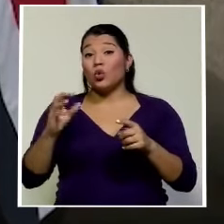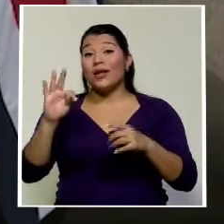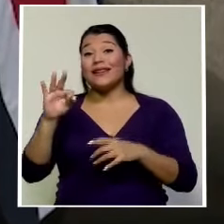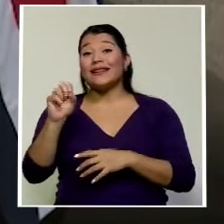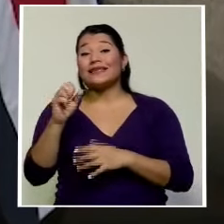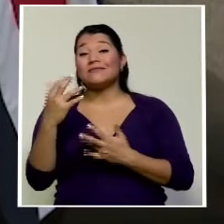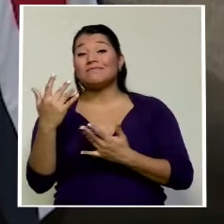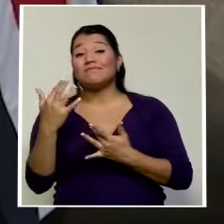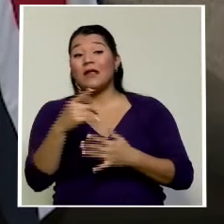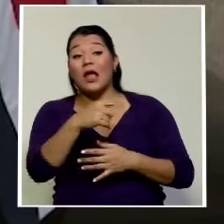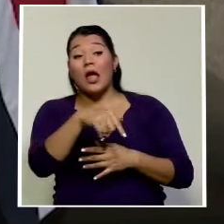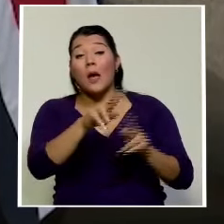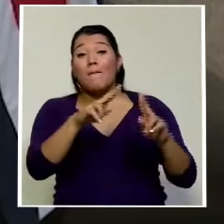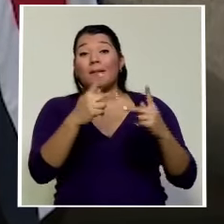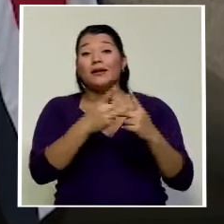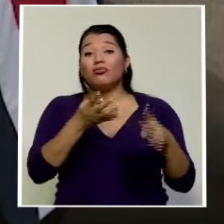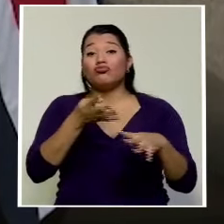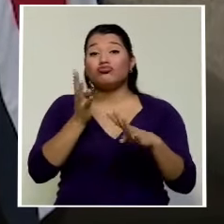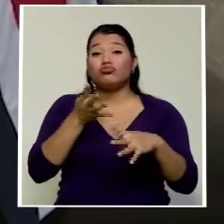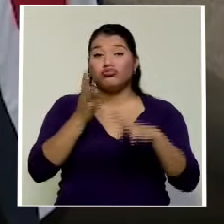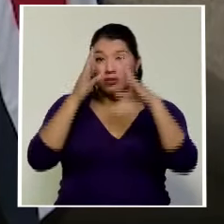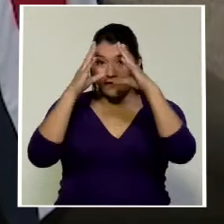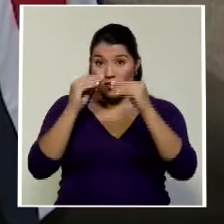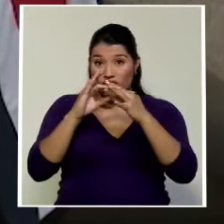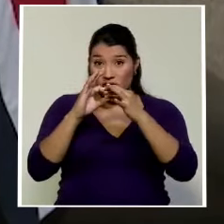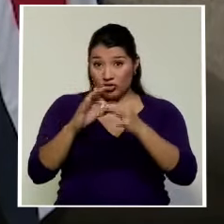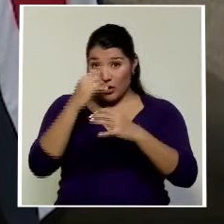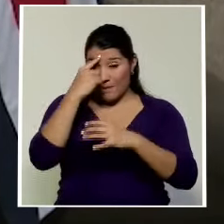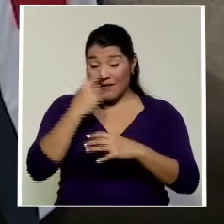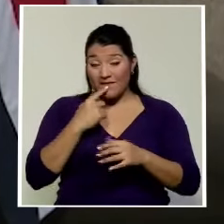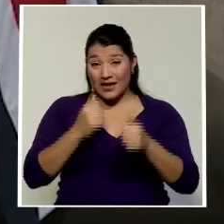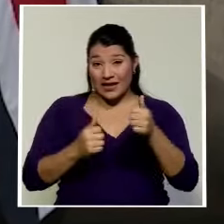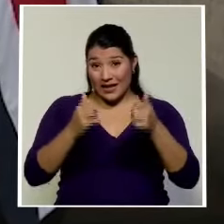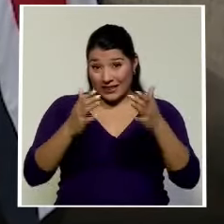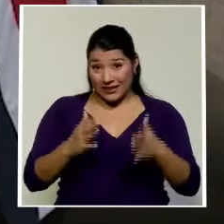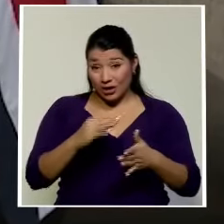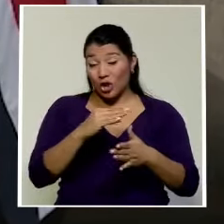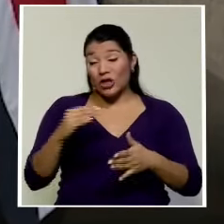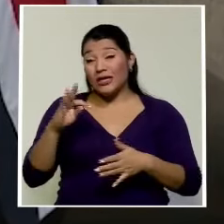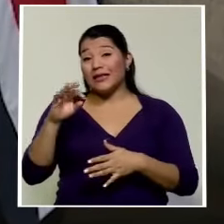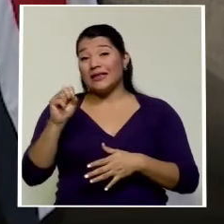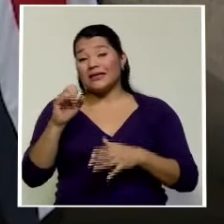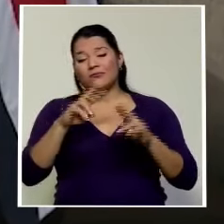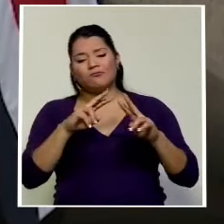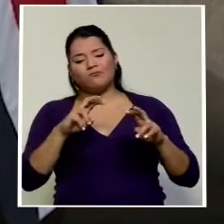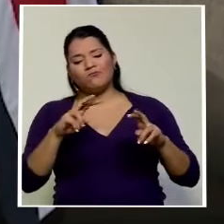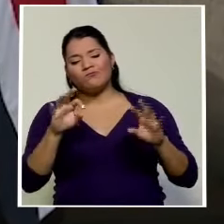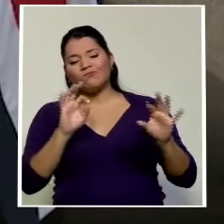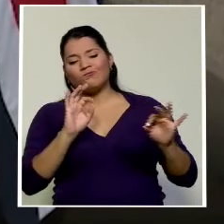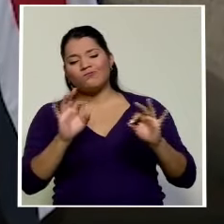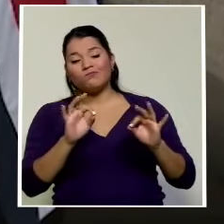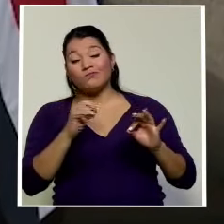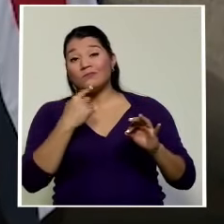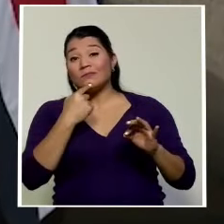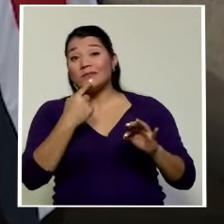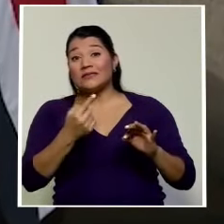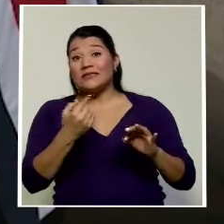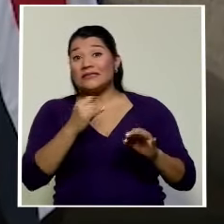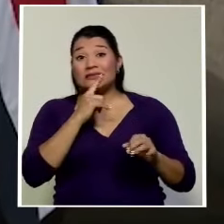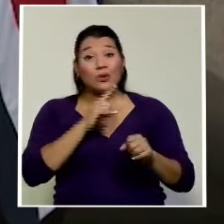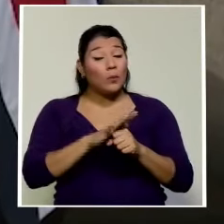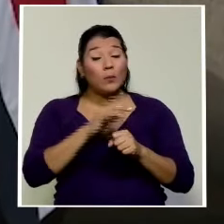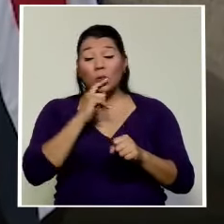inscripciones. Posteriormente, el tribunal estará realizando pues la selección de si se cumplió con todo